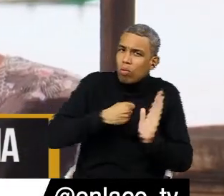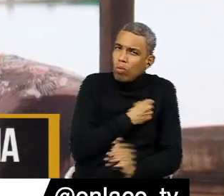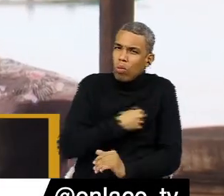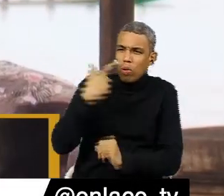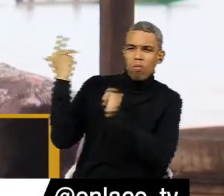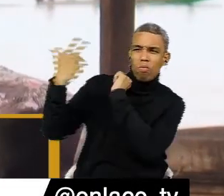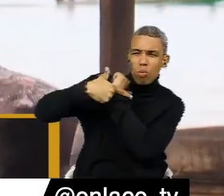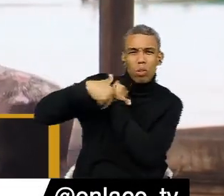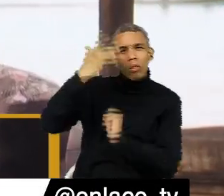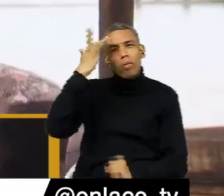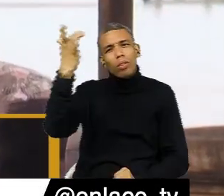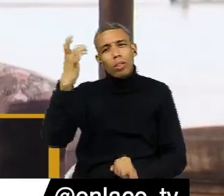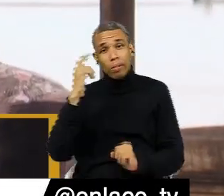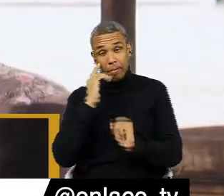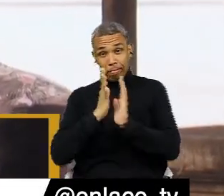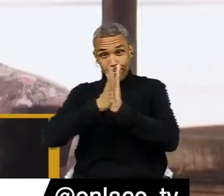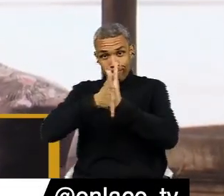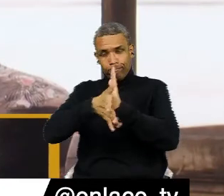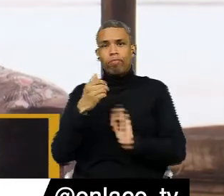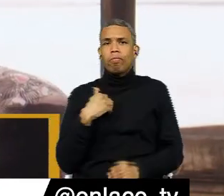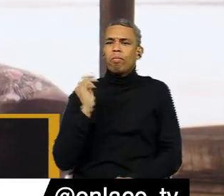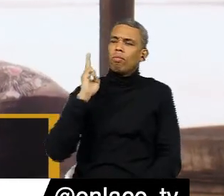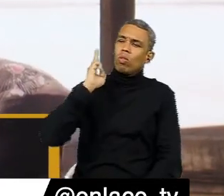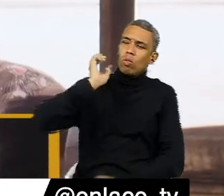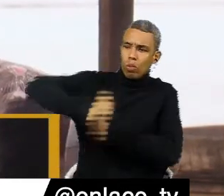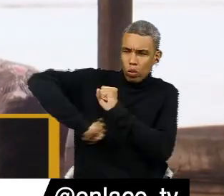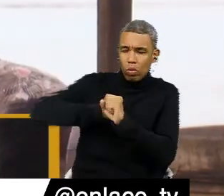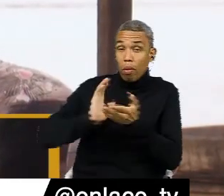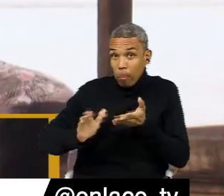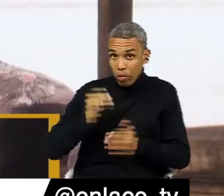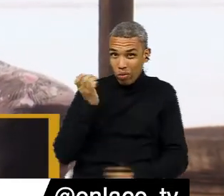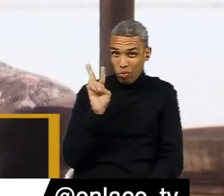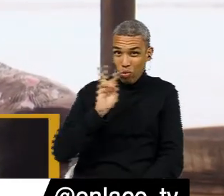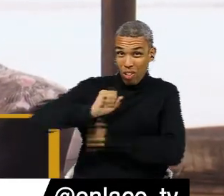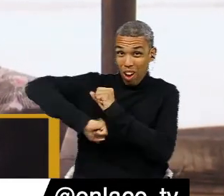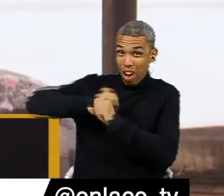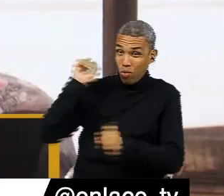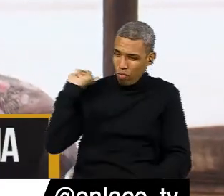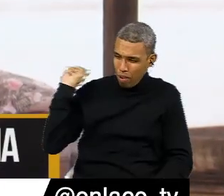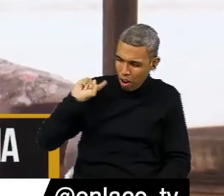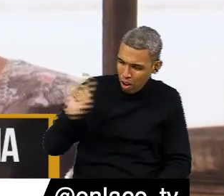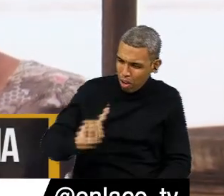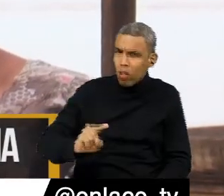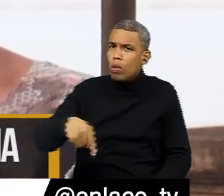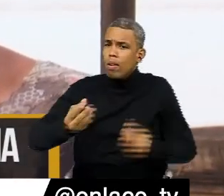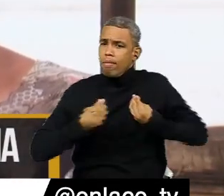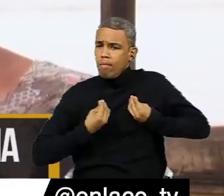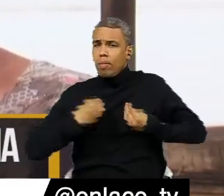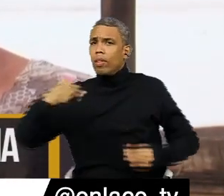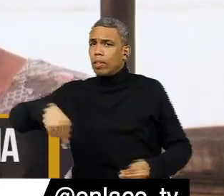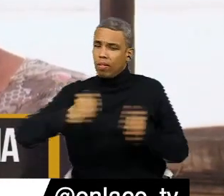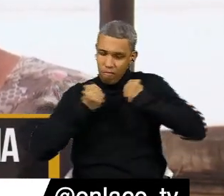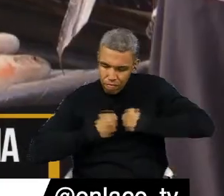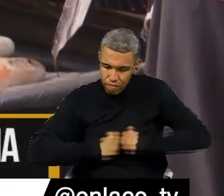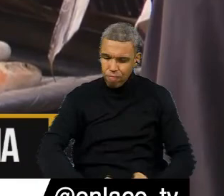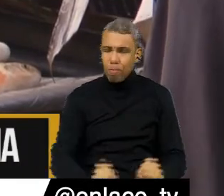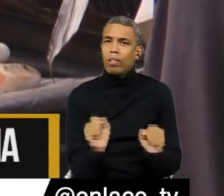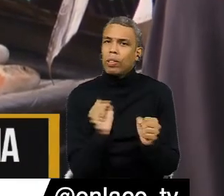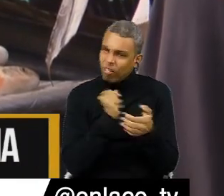años, aparte no metiendo los otros días que vivimos en la que estamos en la orilla del río, tenemos más de 12 años que venimos luchando en una